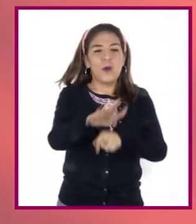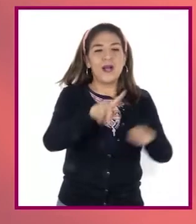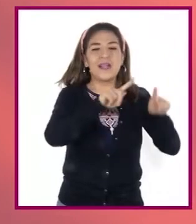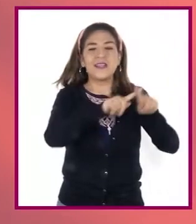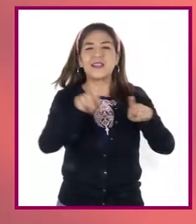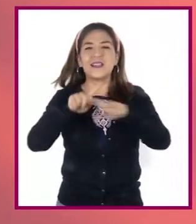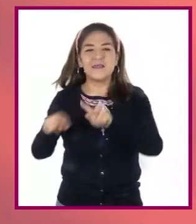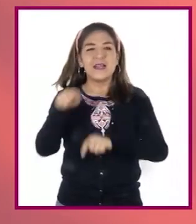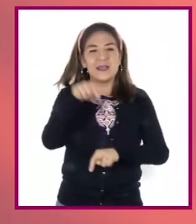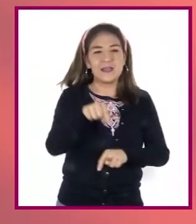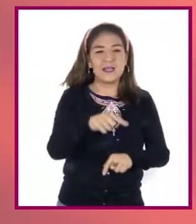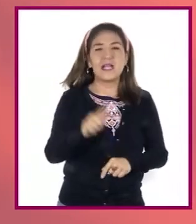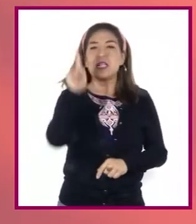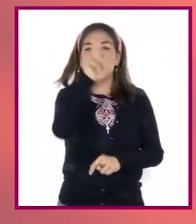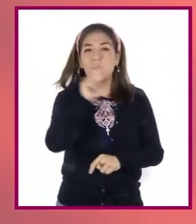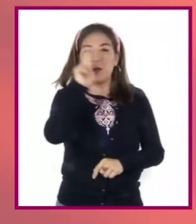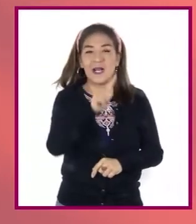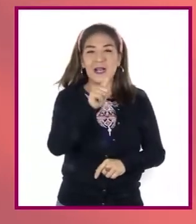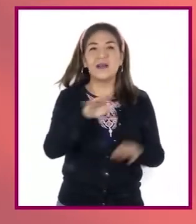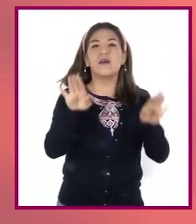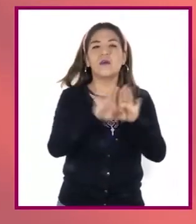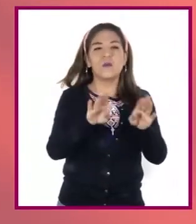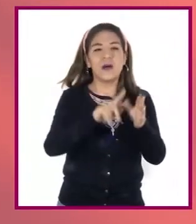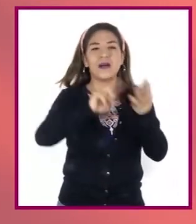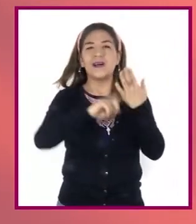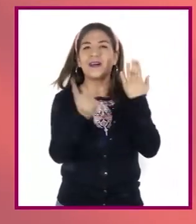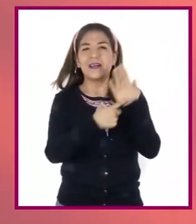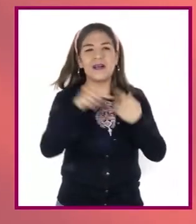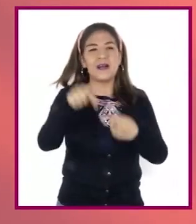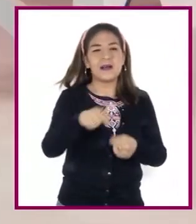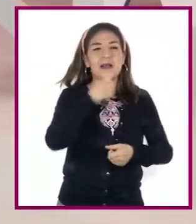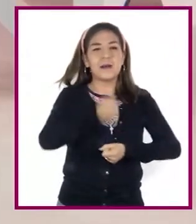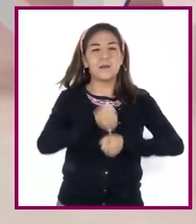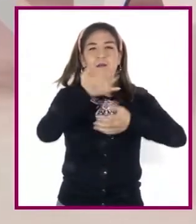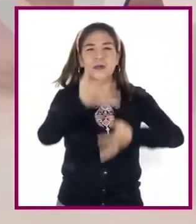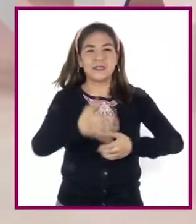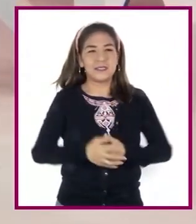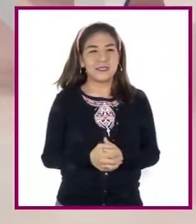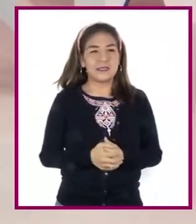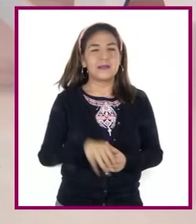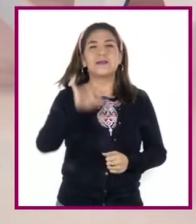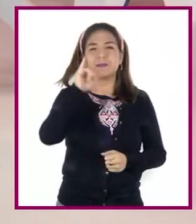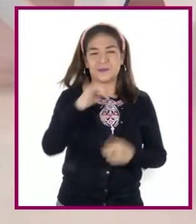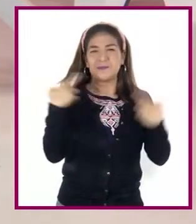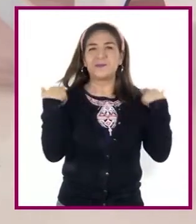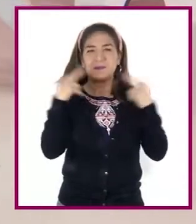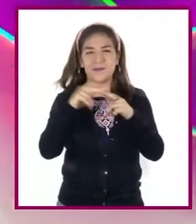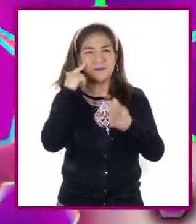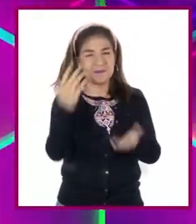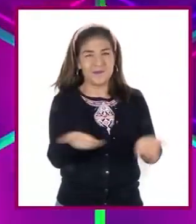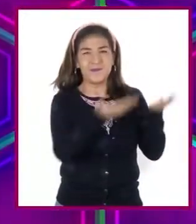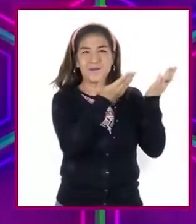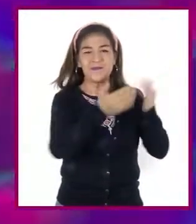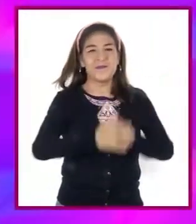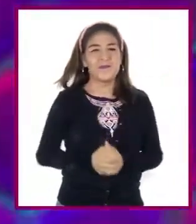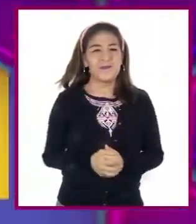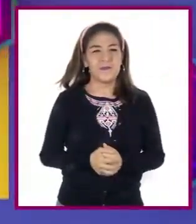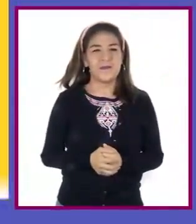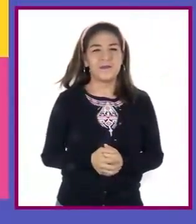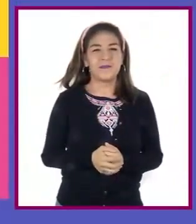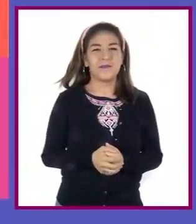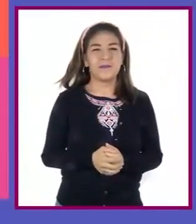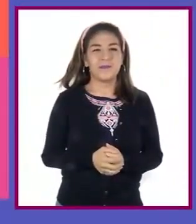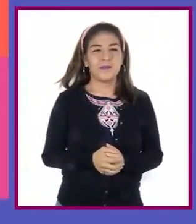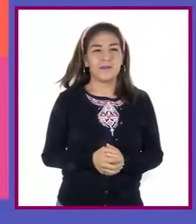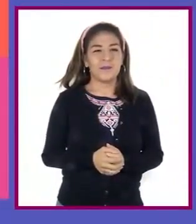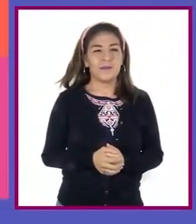diferencia entre el lenguaje literal y el lenguaje figurado en la poesía? Sí, profesora, adelante.